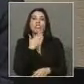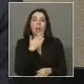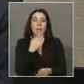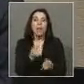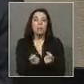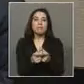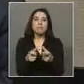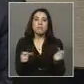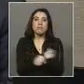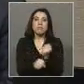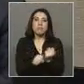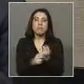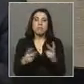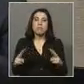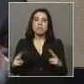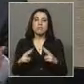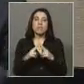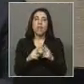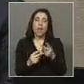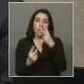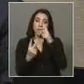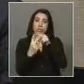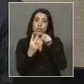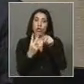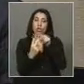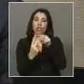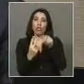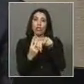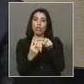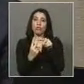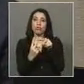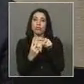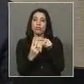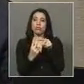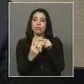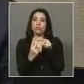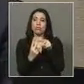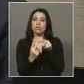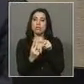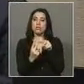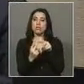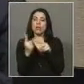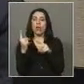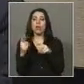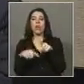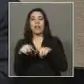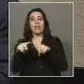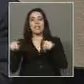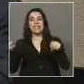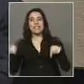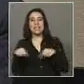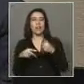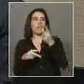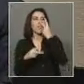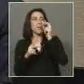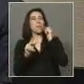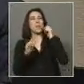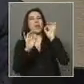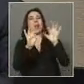Y hemos visto dos condiciones. Por un lado, condominios de cierta espectacularidad,